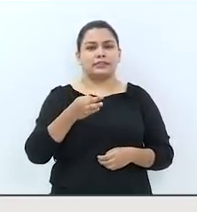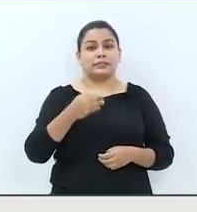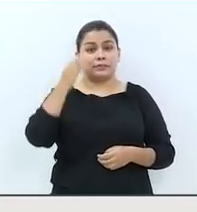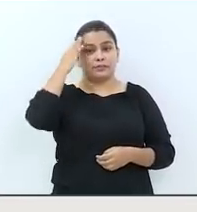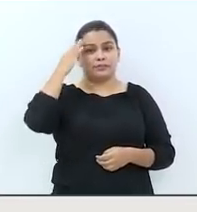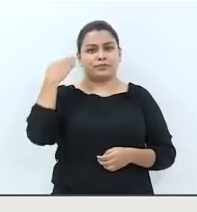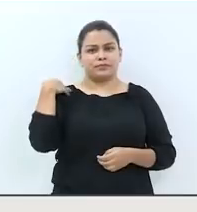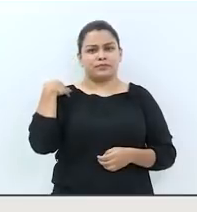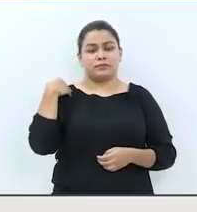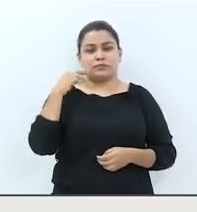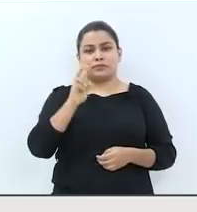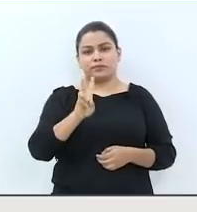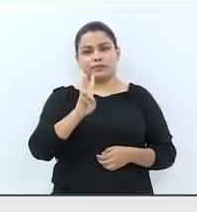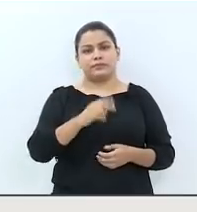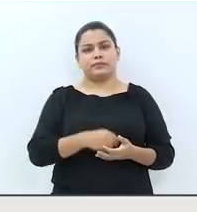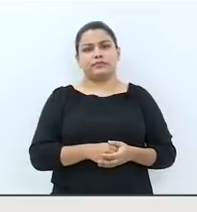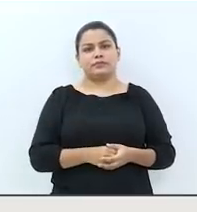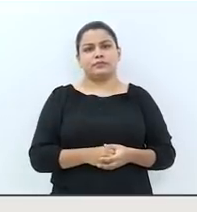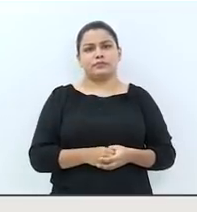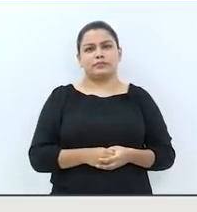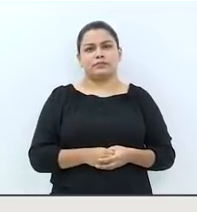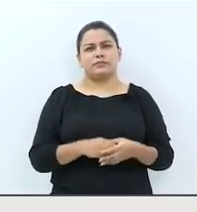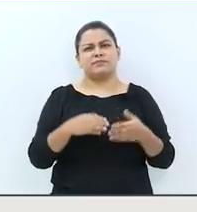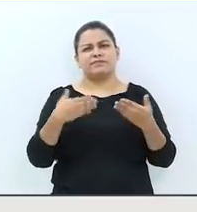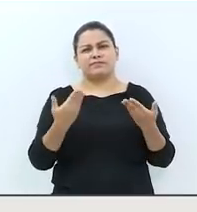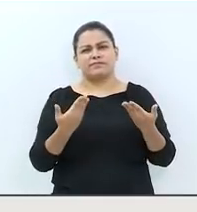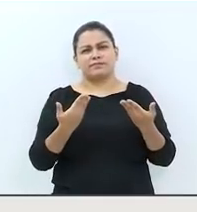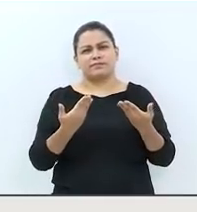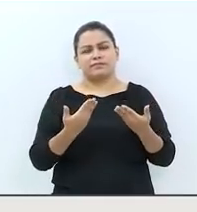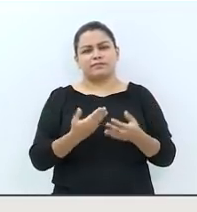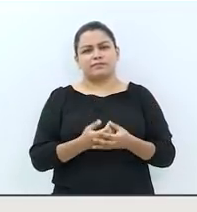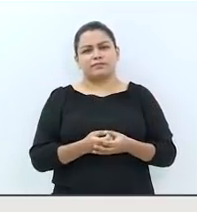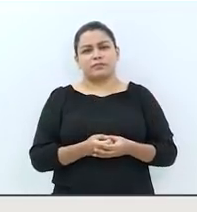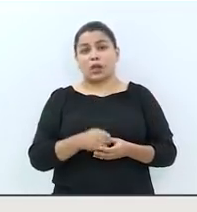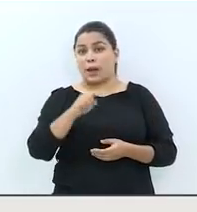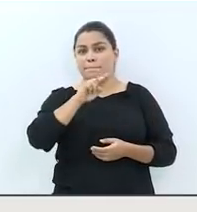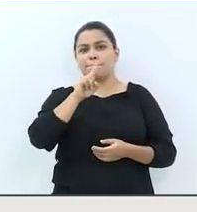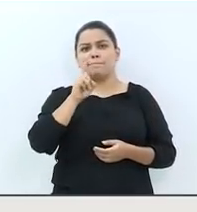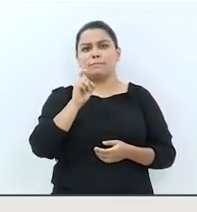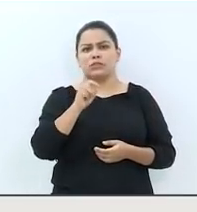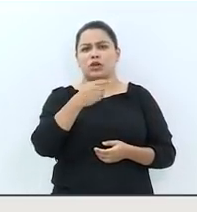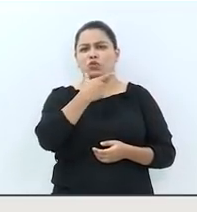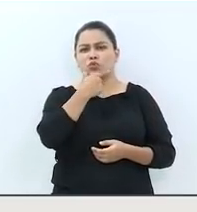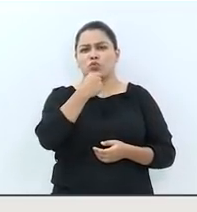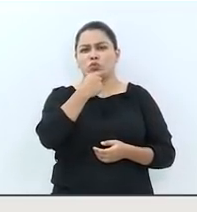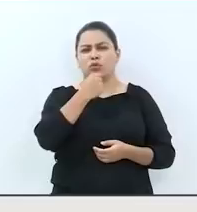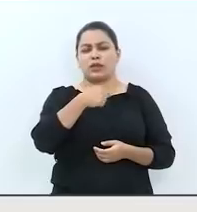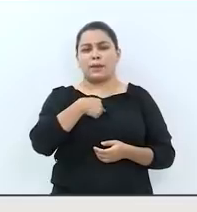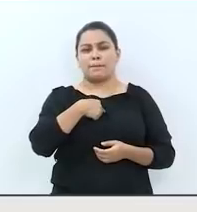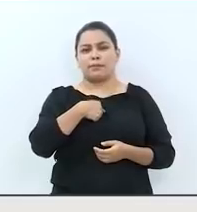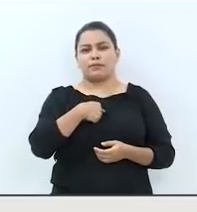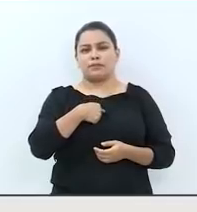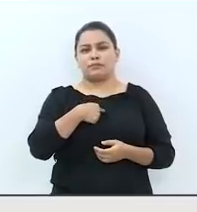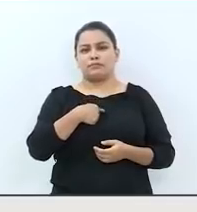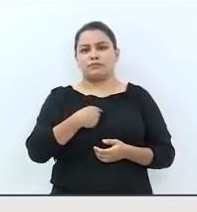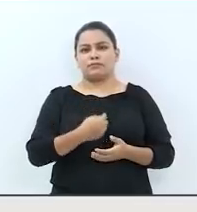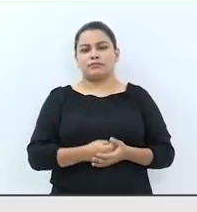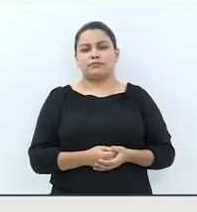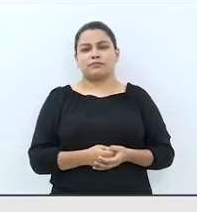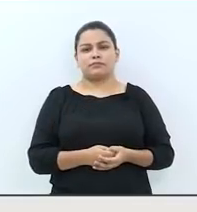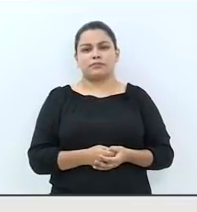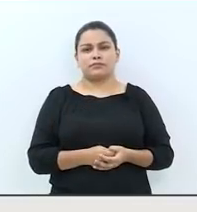Lorena y si me lo permite Elsa, es algo o es una pregunta, una duda que nos manejamos, ¿verdad? Aquí